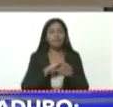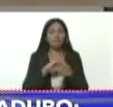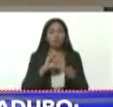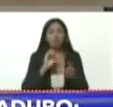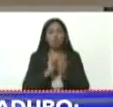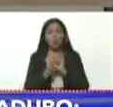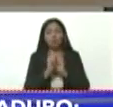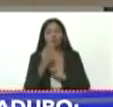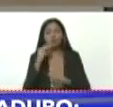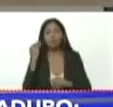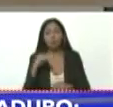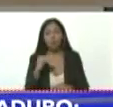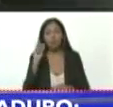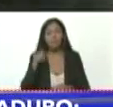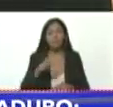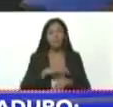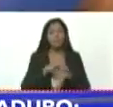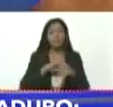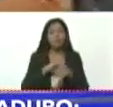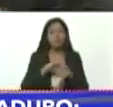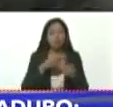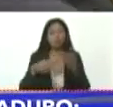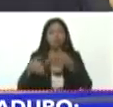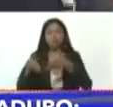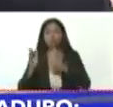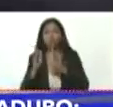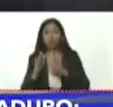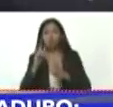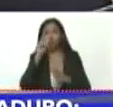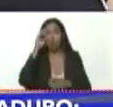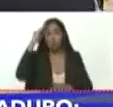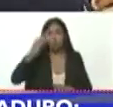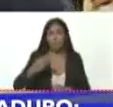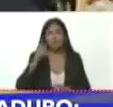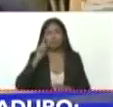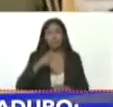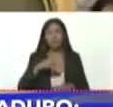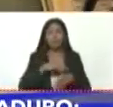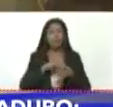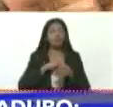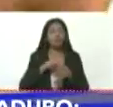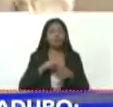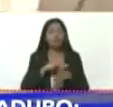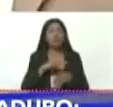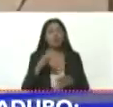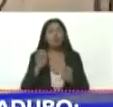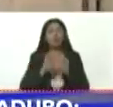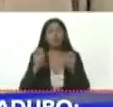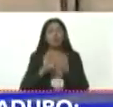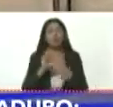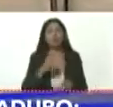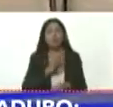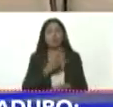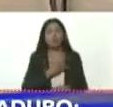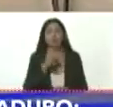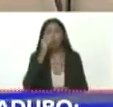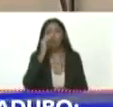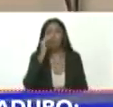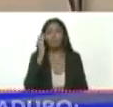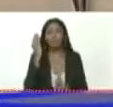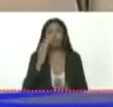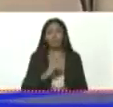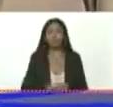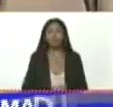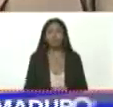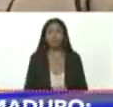Infante, el ministro de Obras Públicas, general Paredes, ministro de Educación Universitaria, compañero César Strompi, el